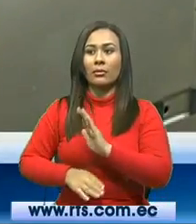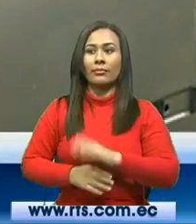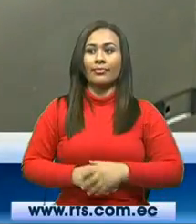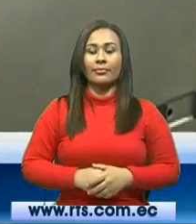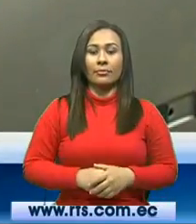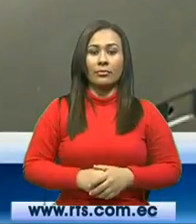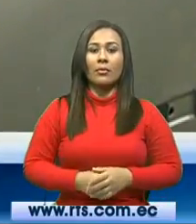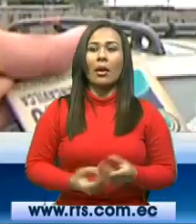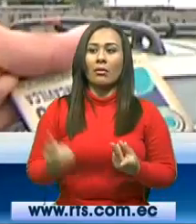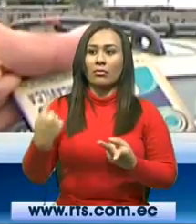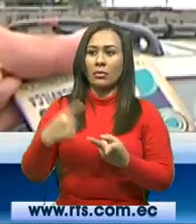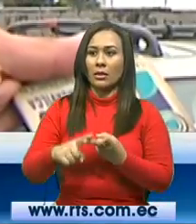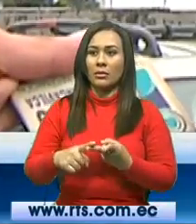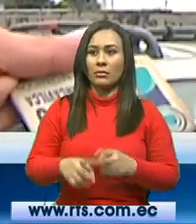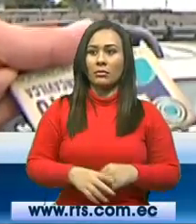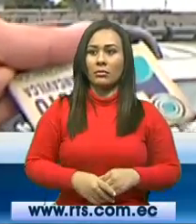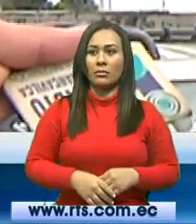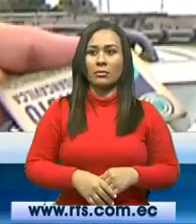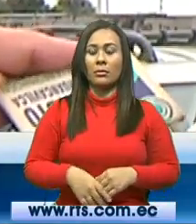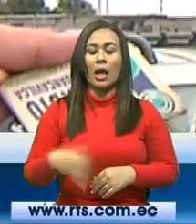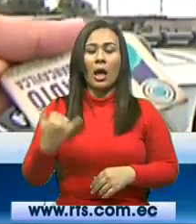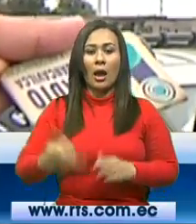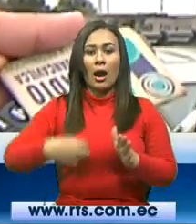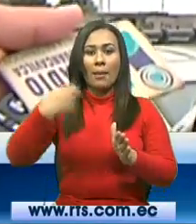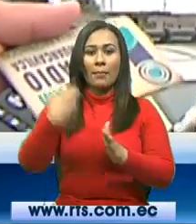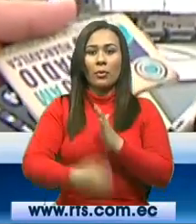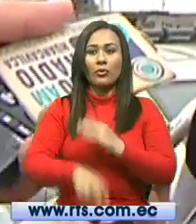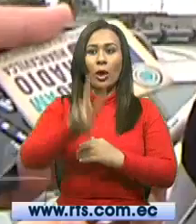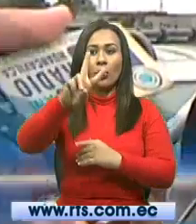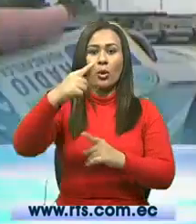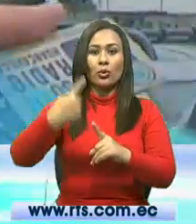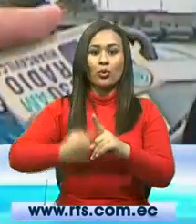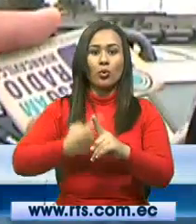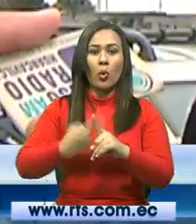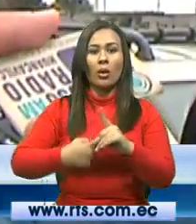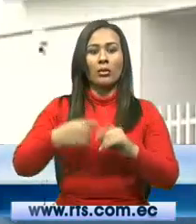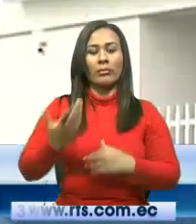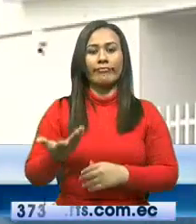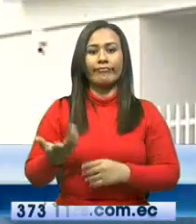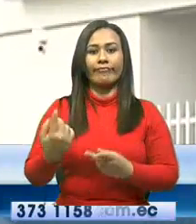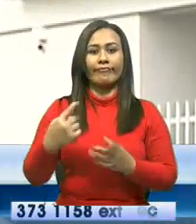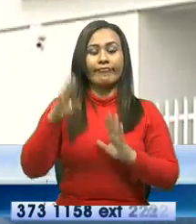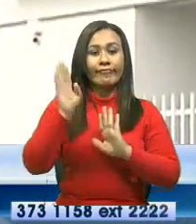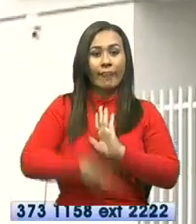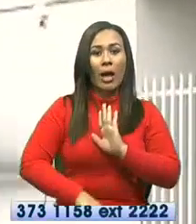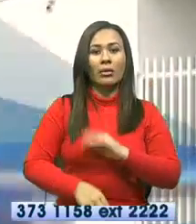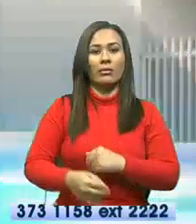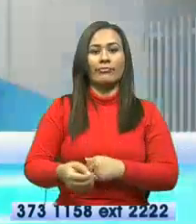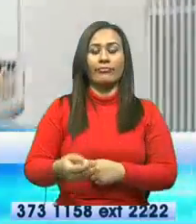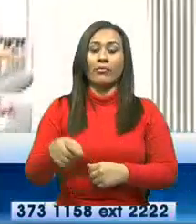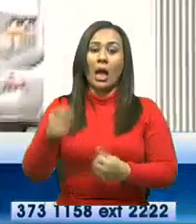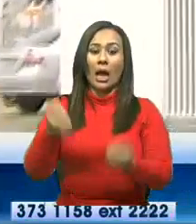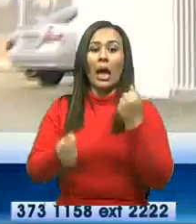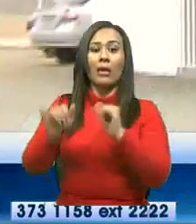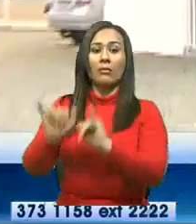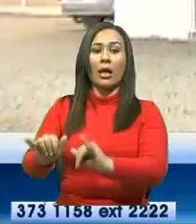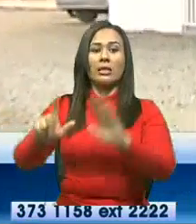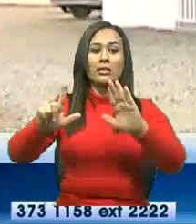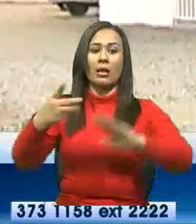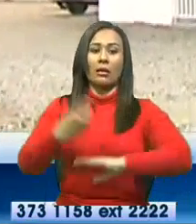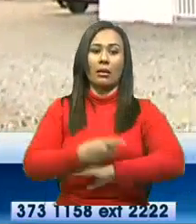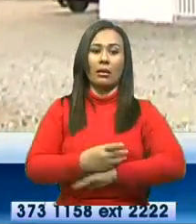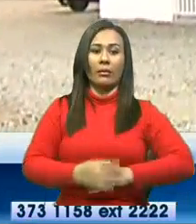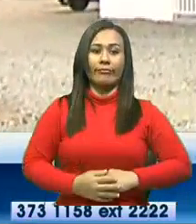y además... La sanción es 2 salarios básicos unificados y el vehículo 7 días retenido. Según la ATM, tanto Uber como